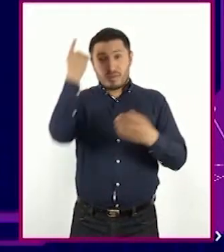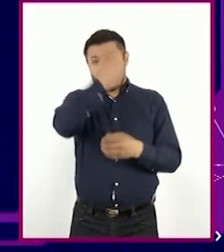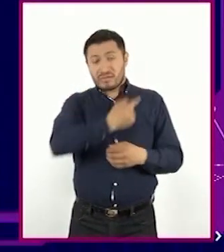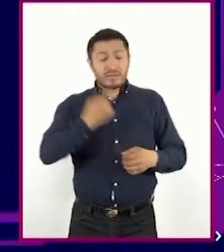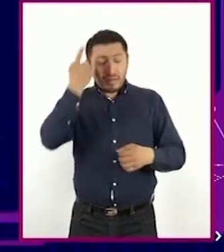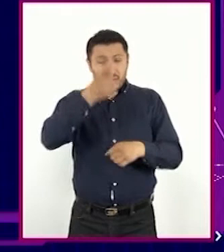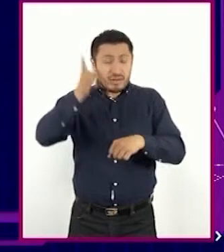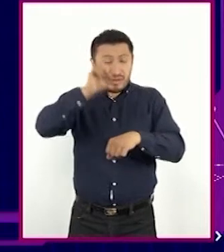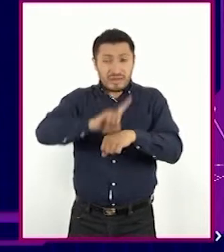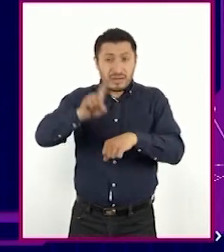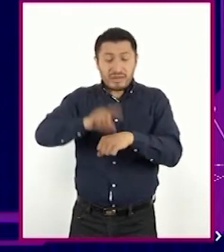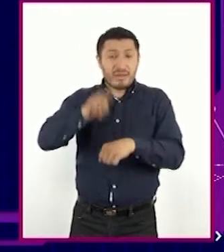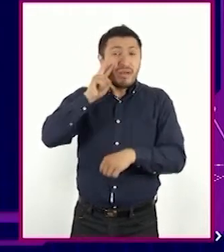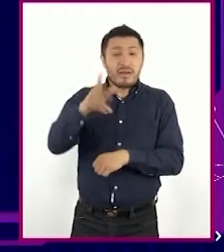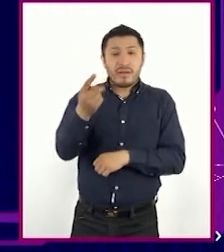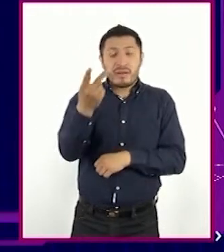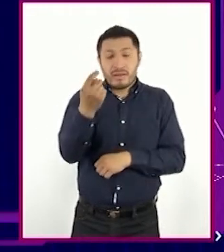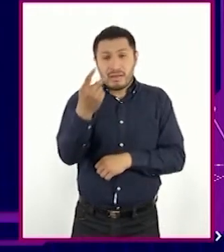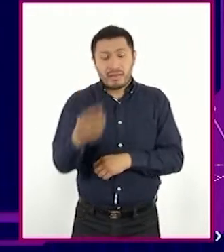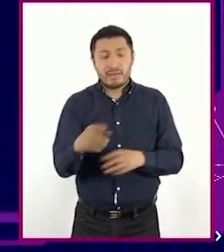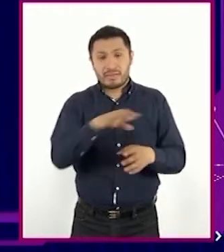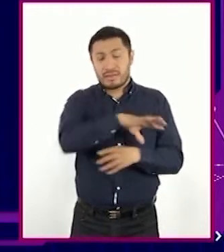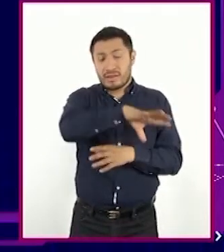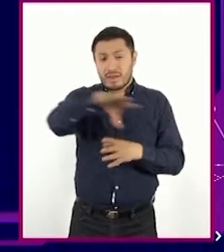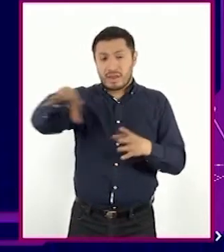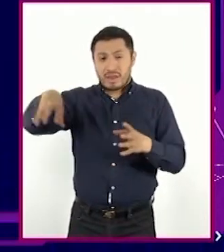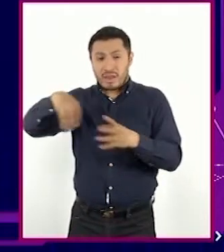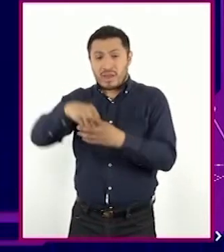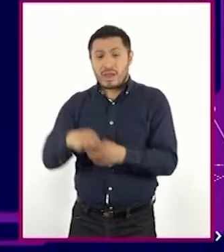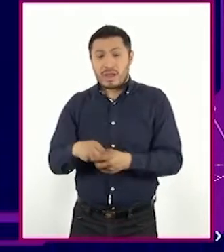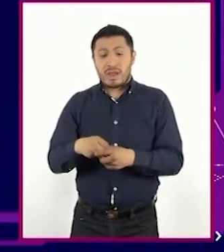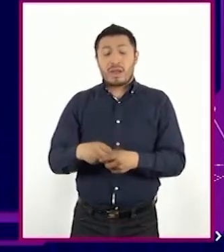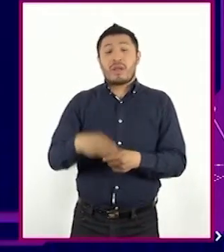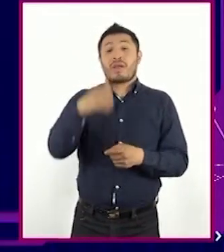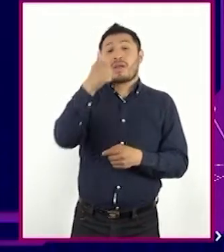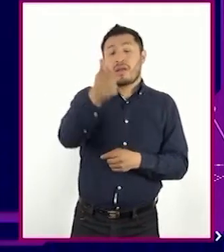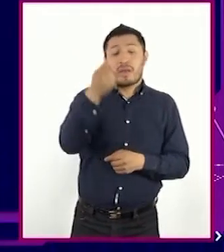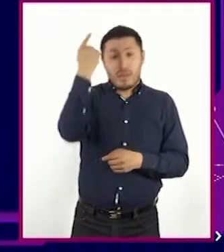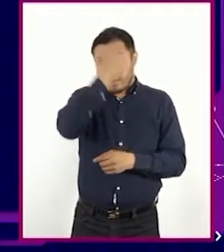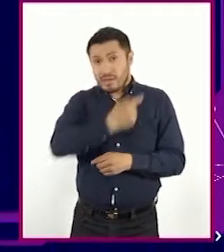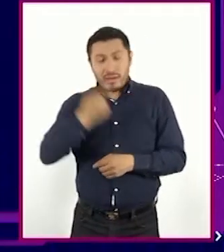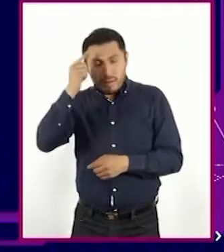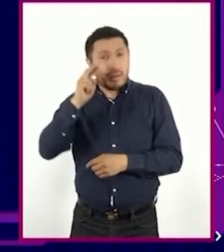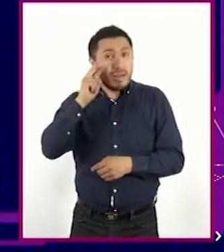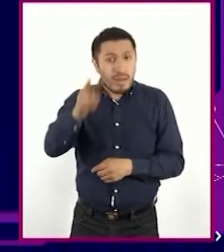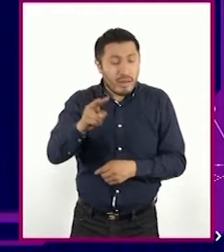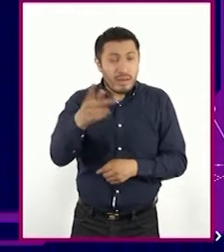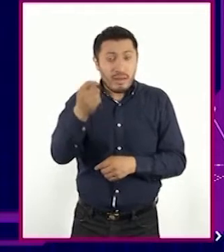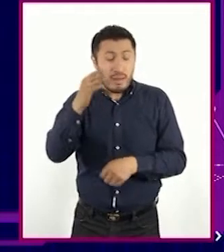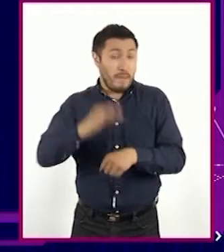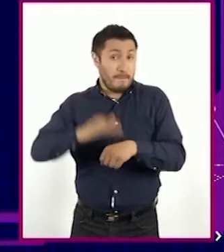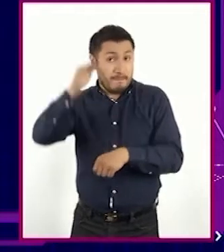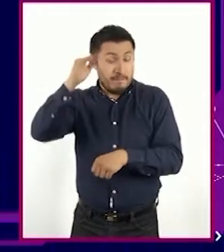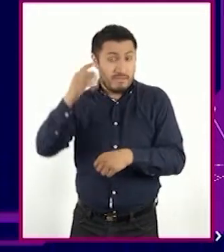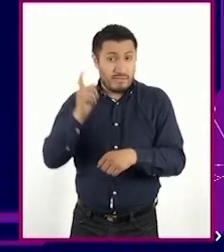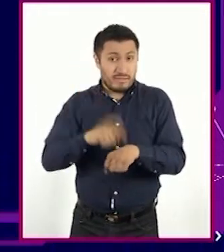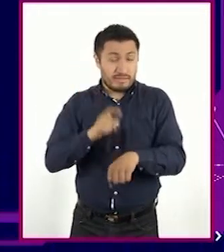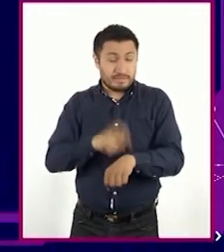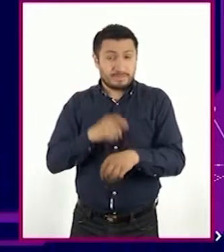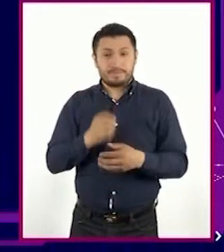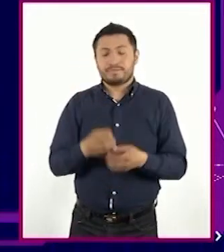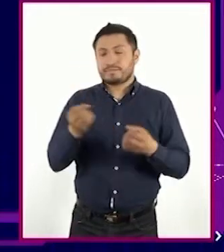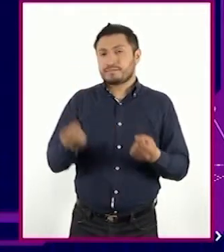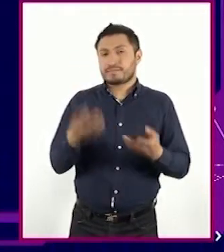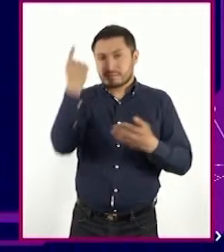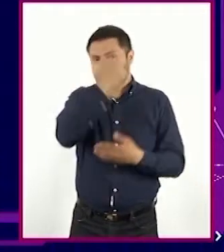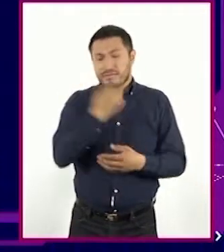25% de alumnos? Es el porcentaje que ve televisión 6 horas o más. ¿Cuántas horas al